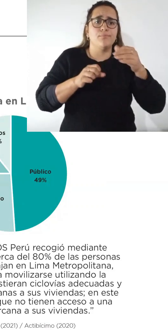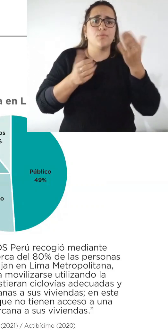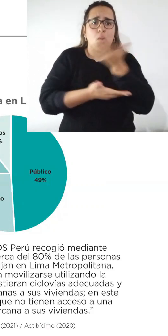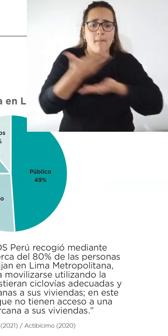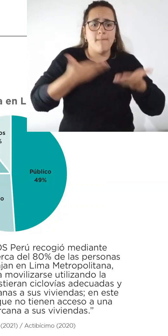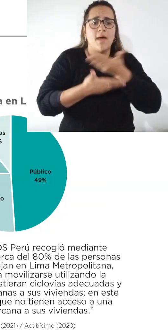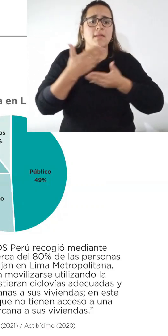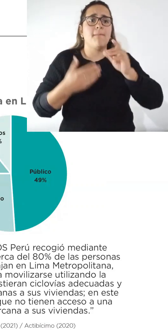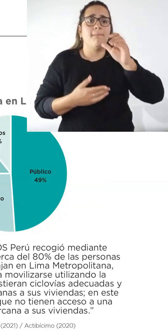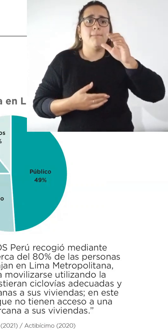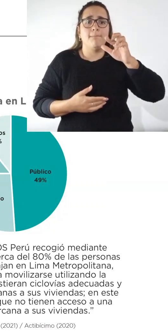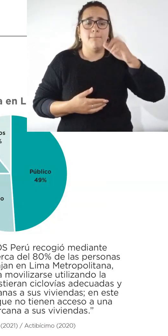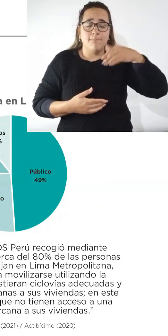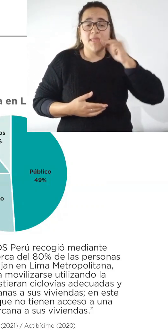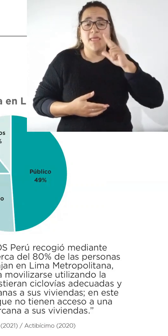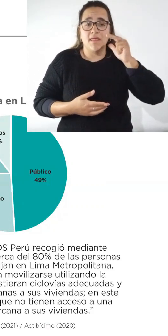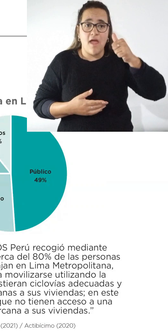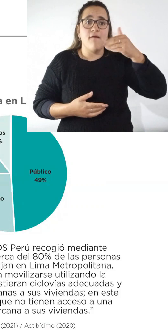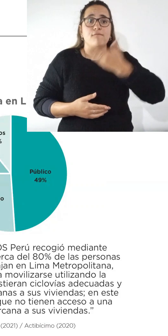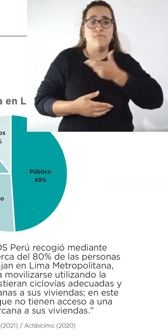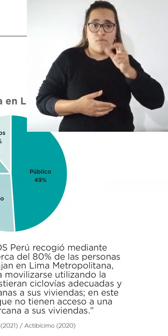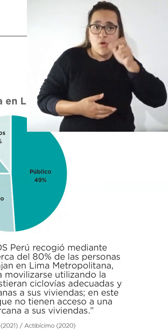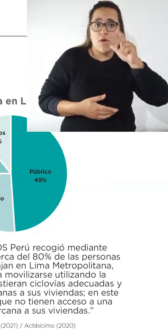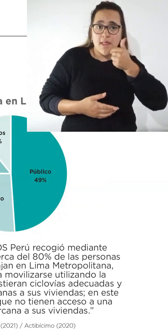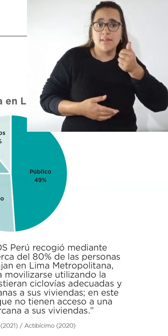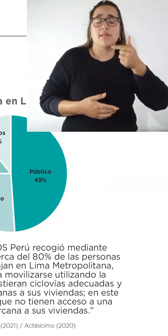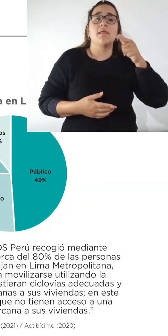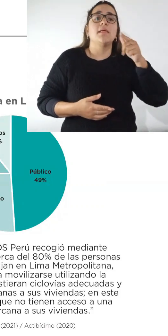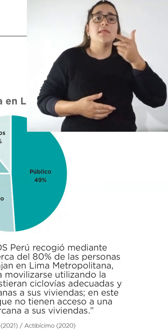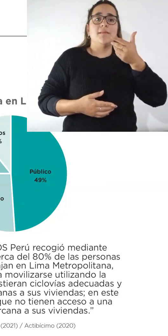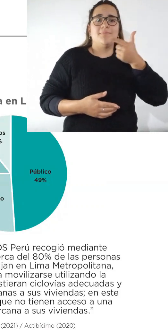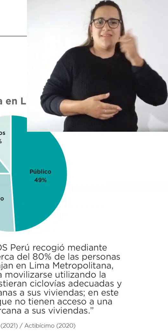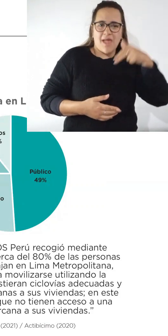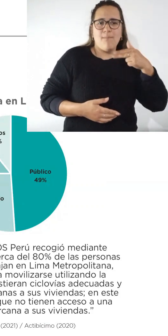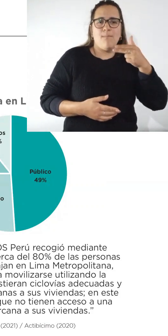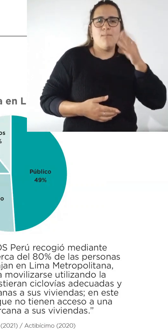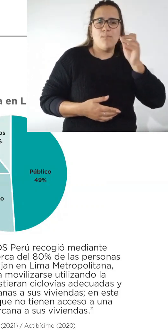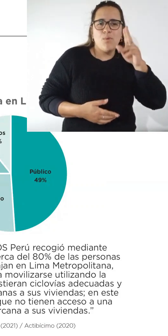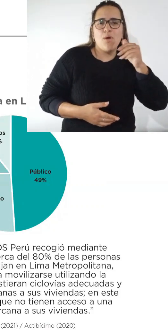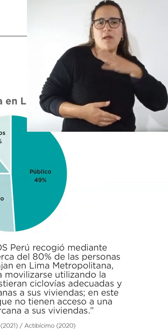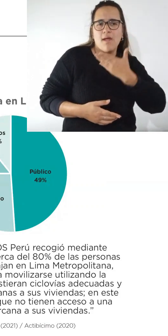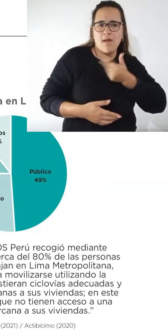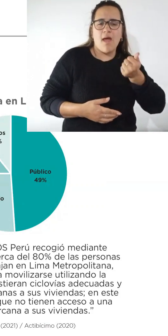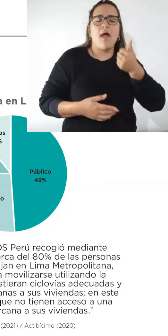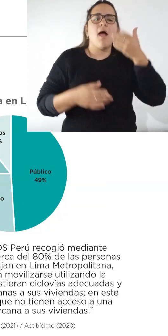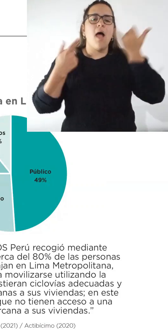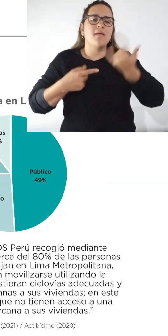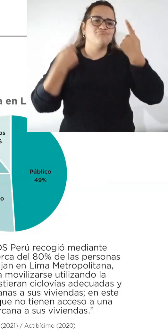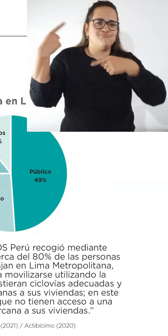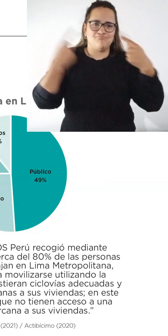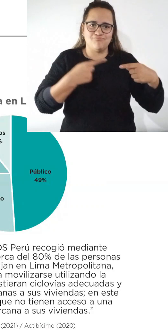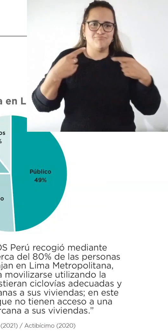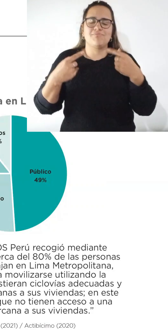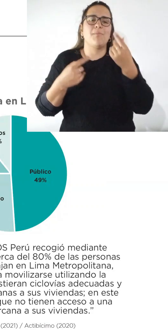o compartidas en los distritos de Miraflores y San Borja, sí hay una poca disponibilidad